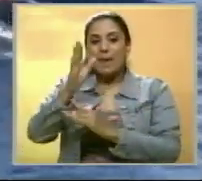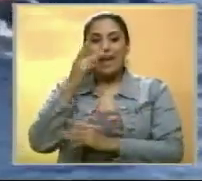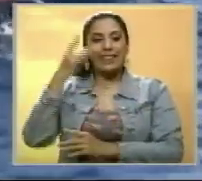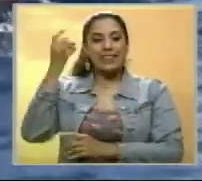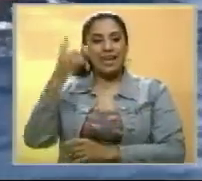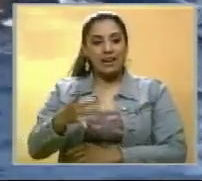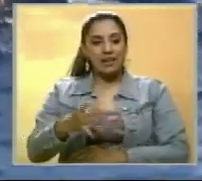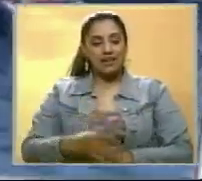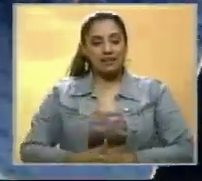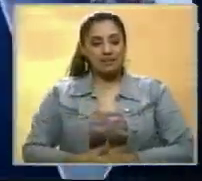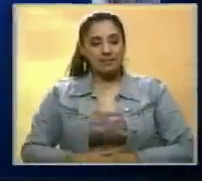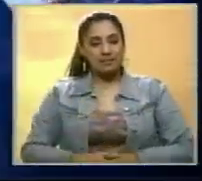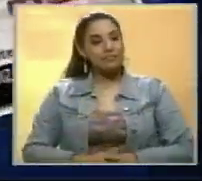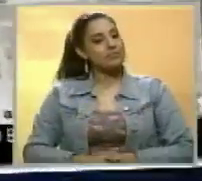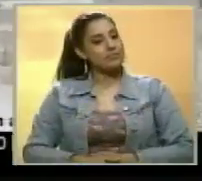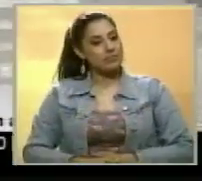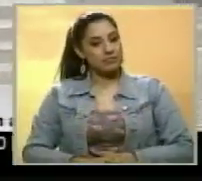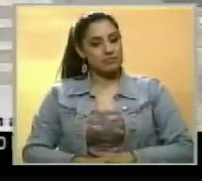Italia.